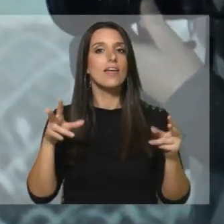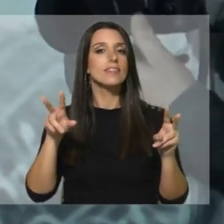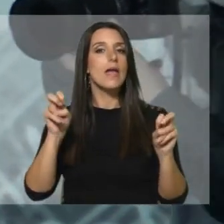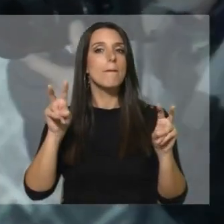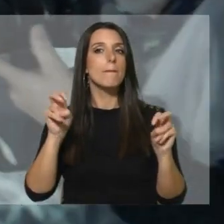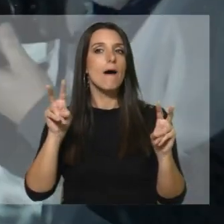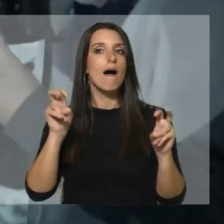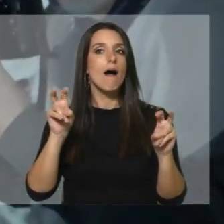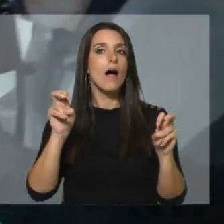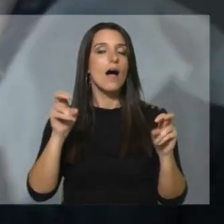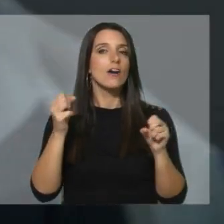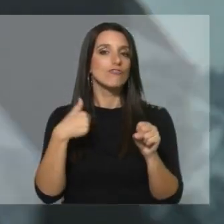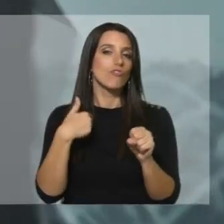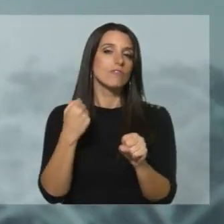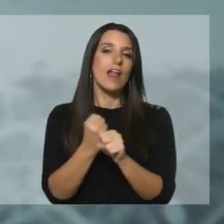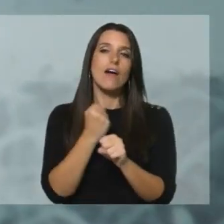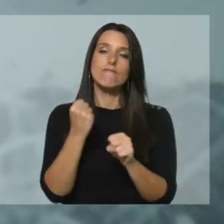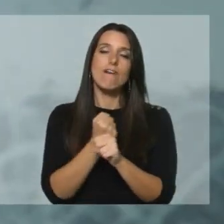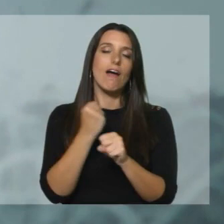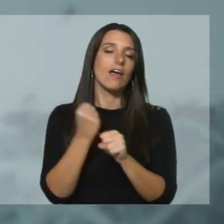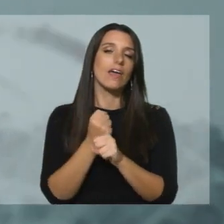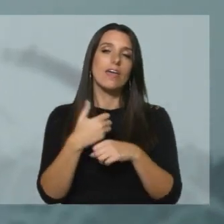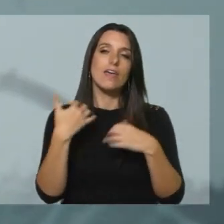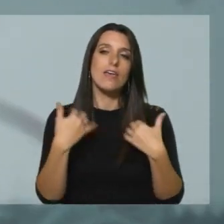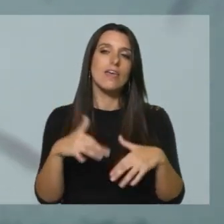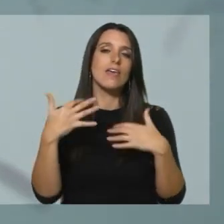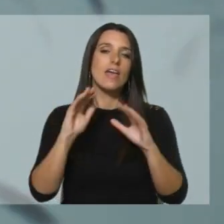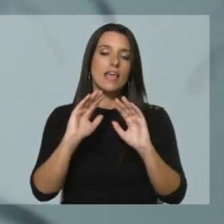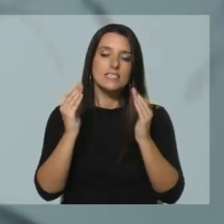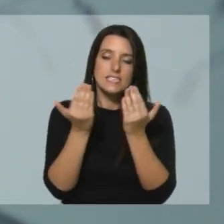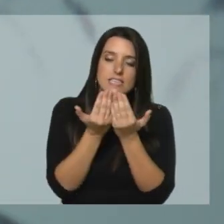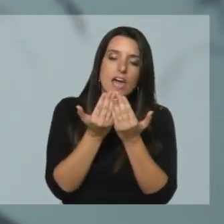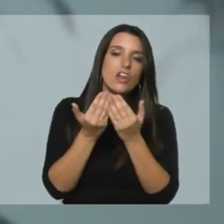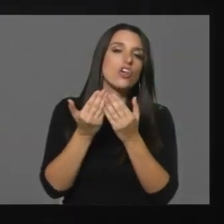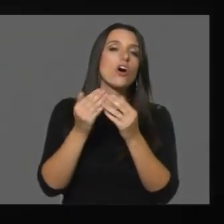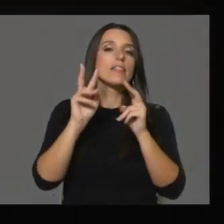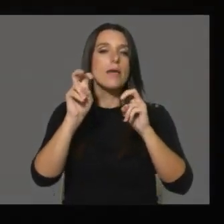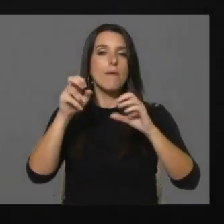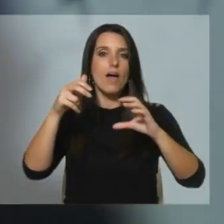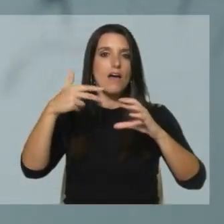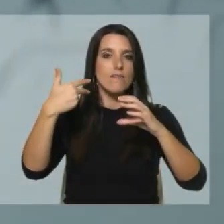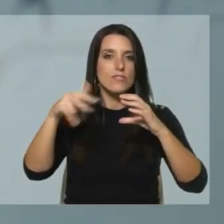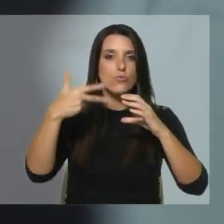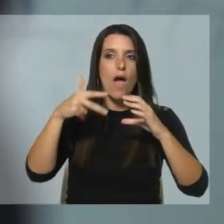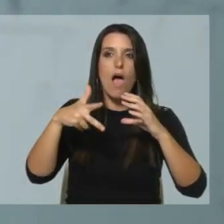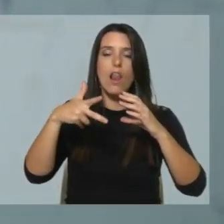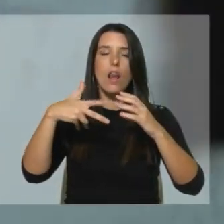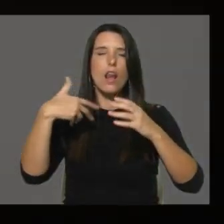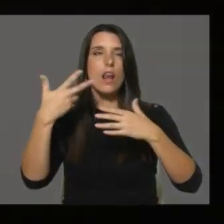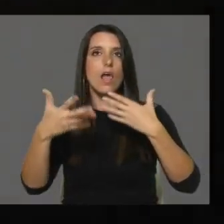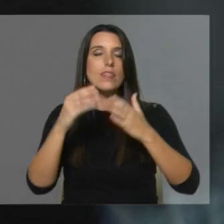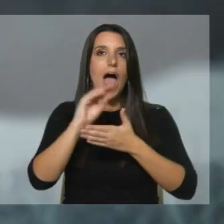temática que trabajé mucho fueron los encierros, la virtualidad, estar perdido en un montón